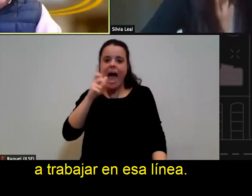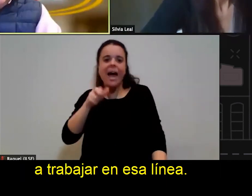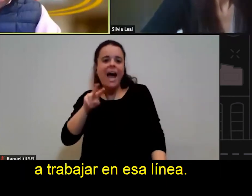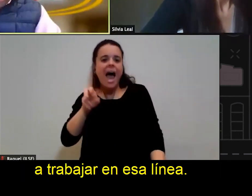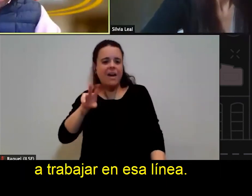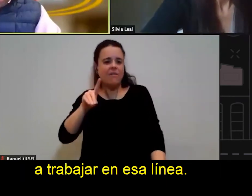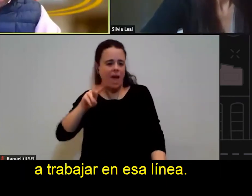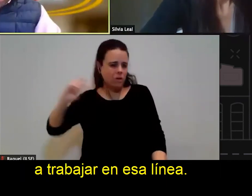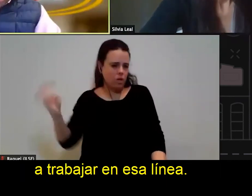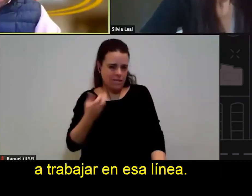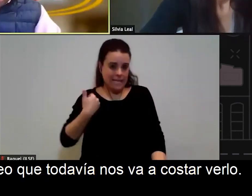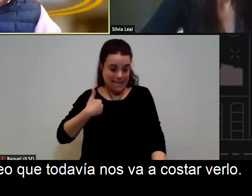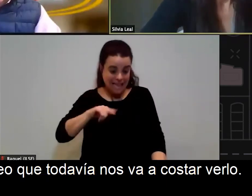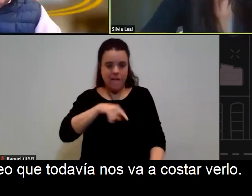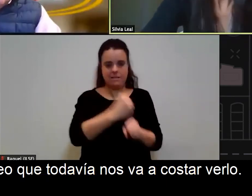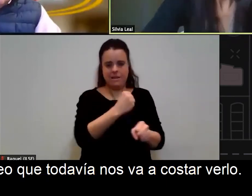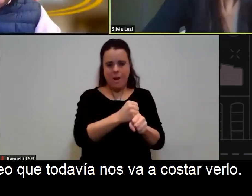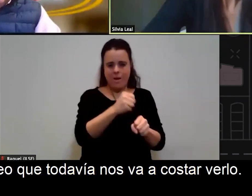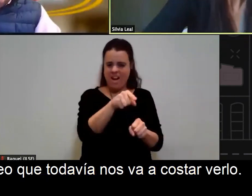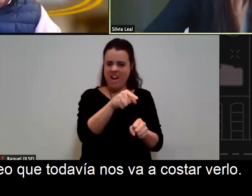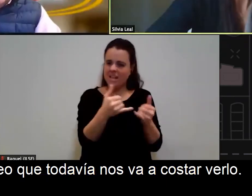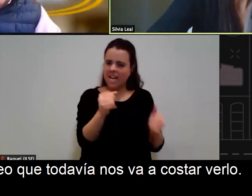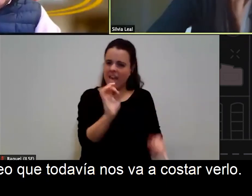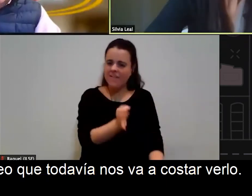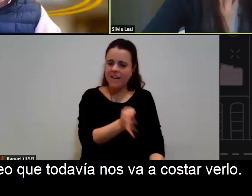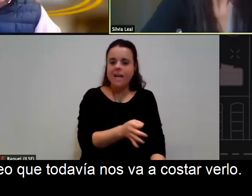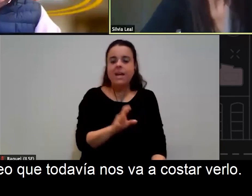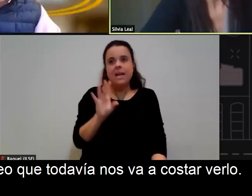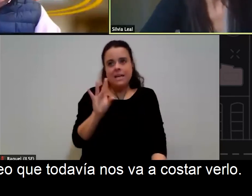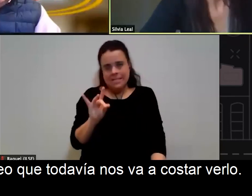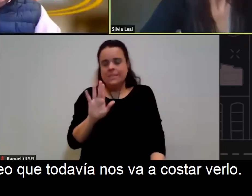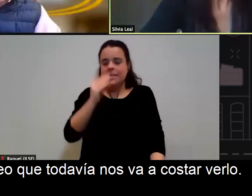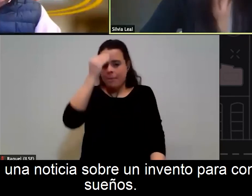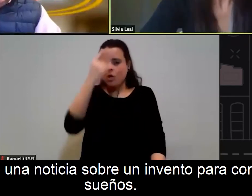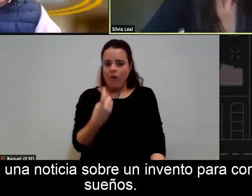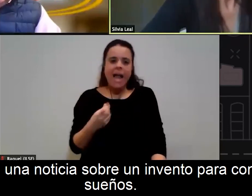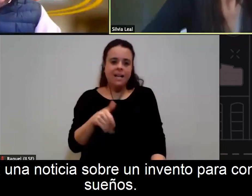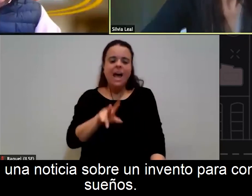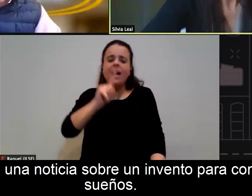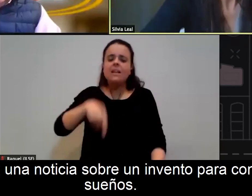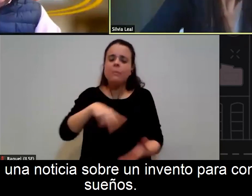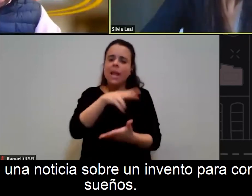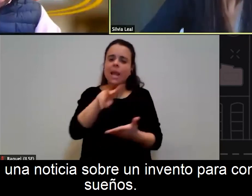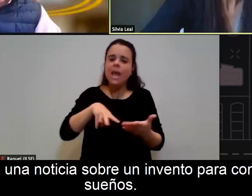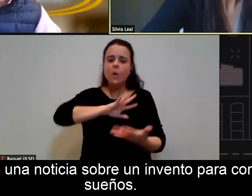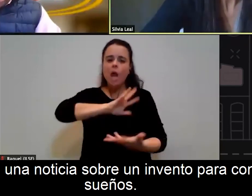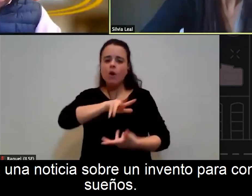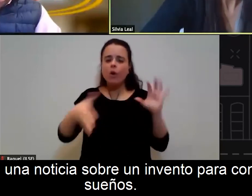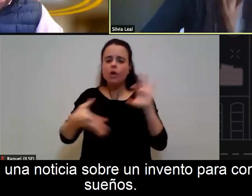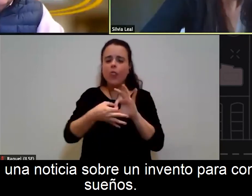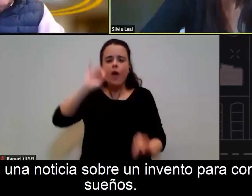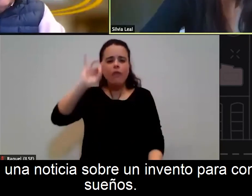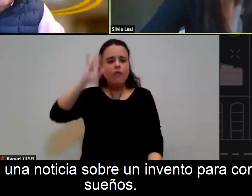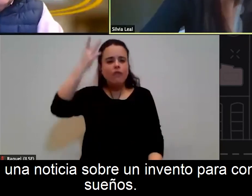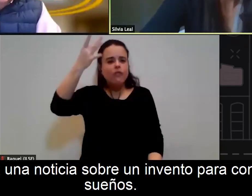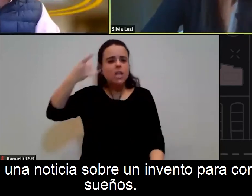en esa línea. Sí, yo creo que todavía nos va a costar verlo, ¿no? También leí que había una noticia sobre un invento para